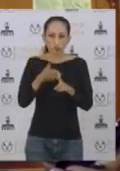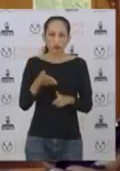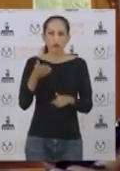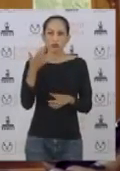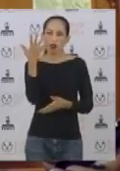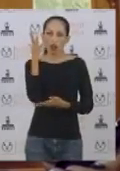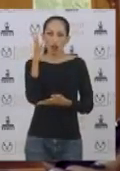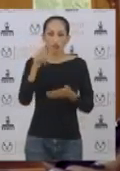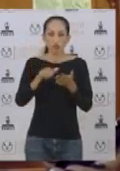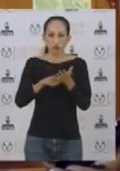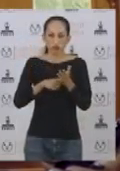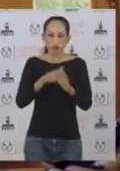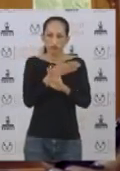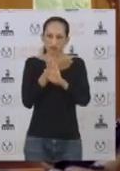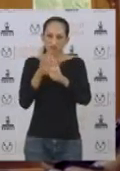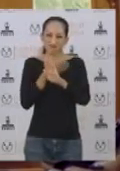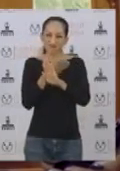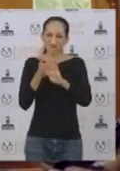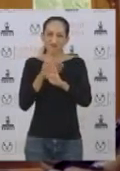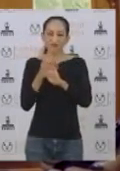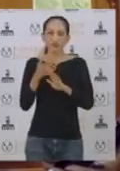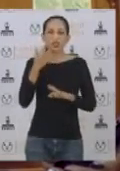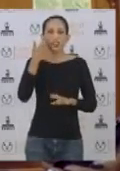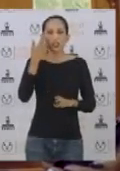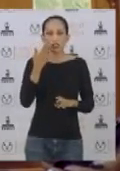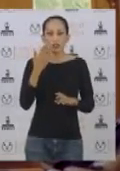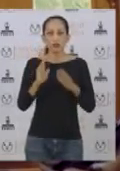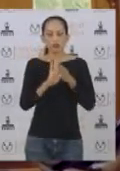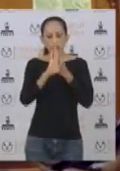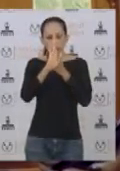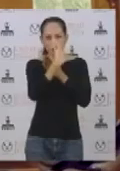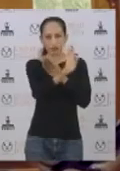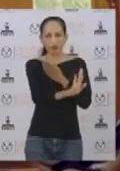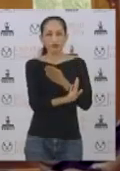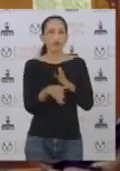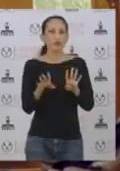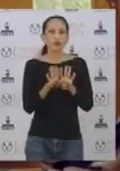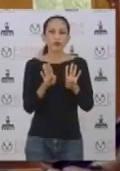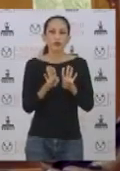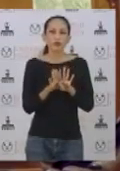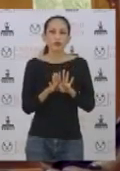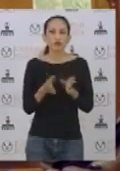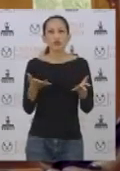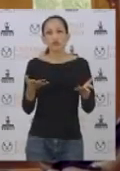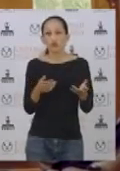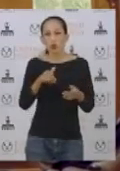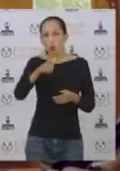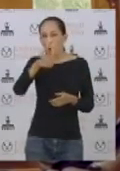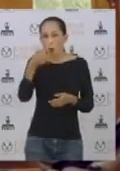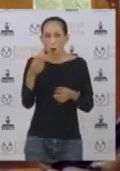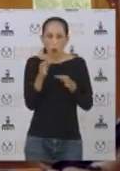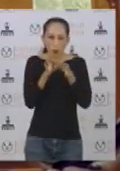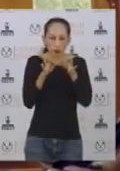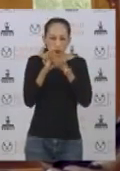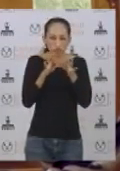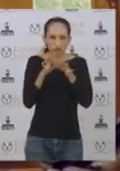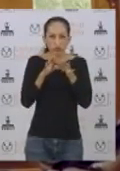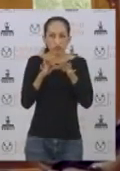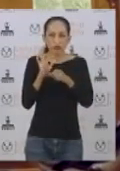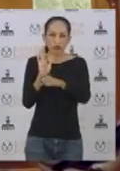plaga, que nosotros queremos combatirla con control biológico. ¿Qué es el control biológico? Pues el uso de organismos